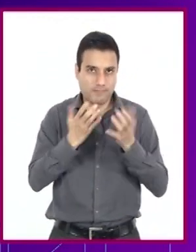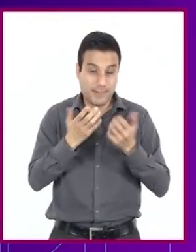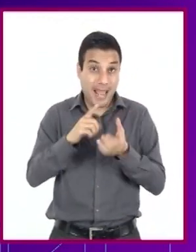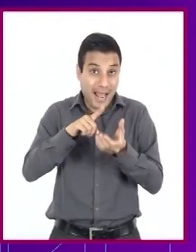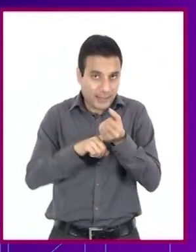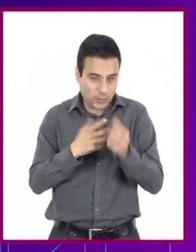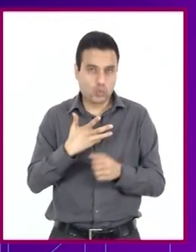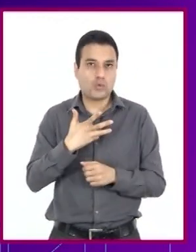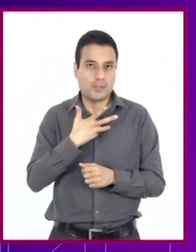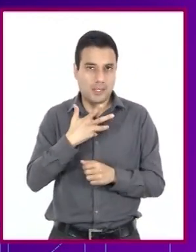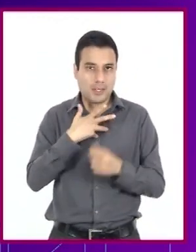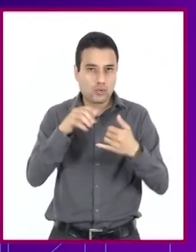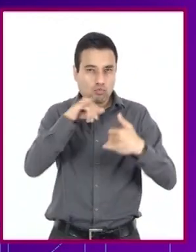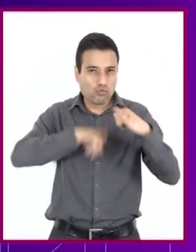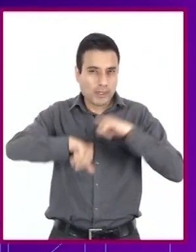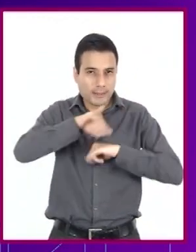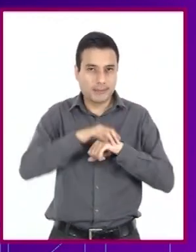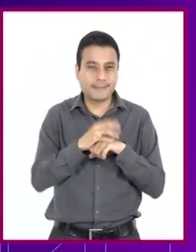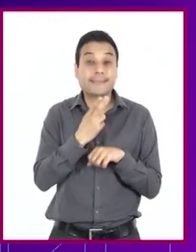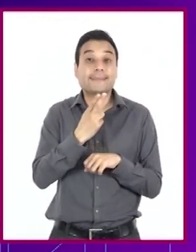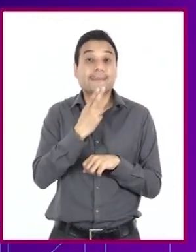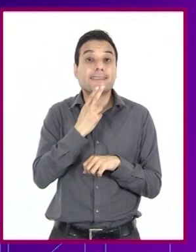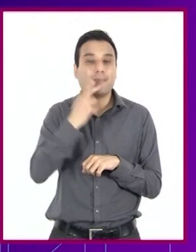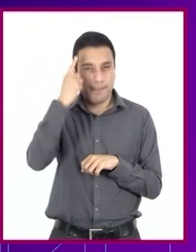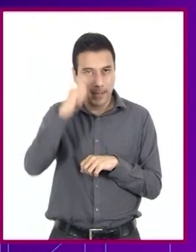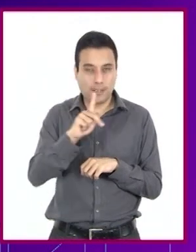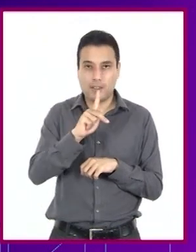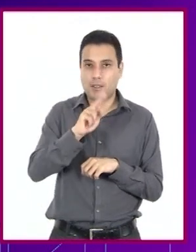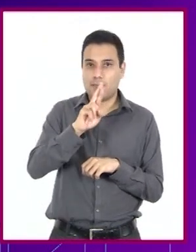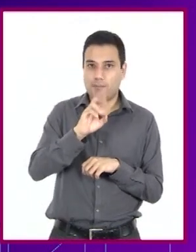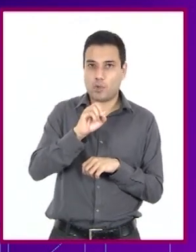sustancias y participa en la síntesis de proteínas.